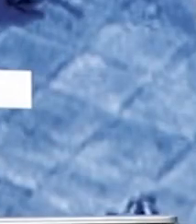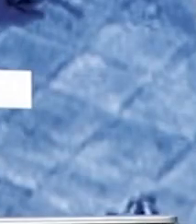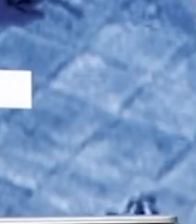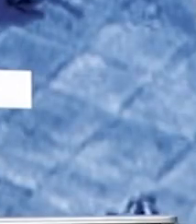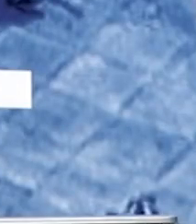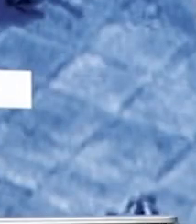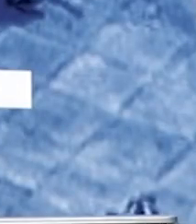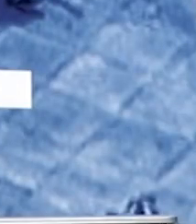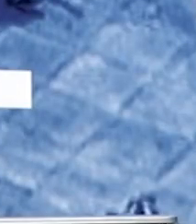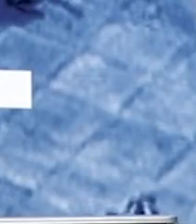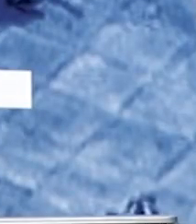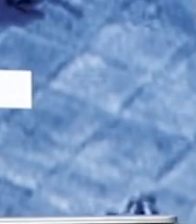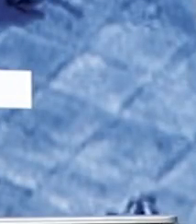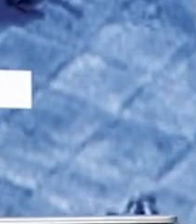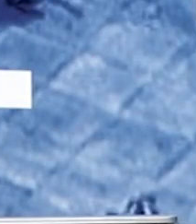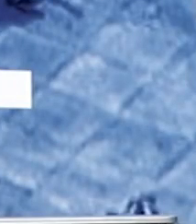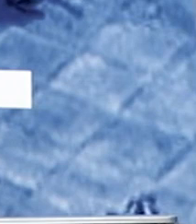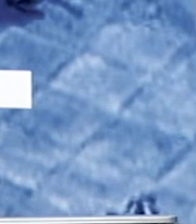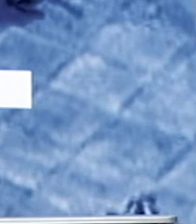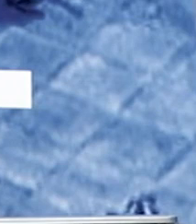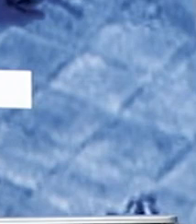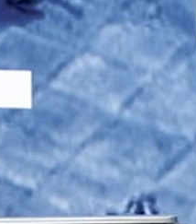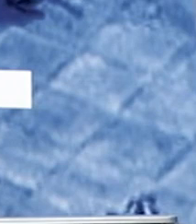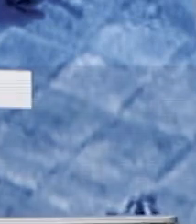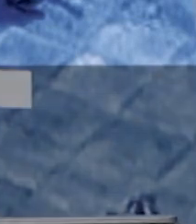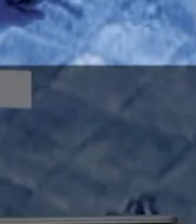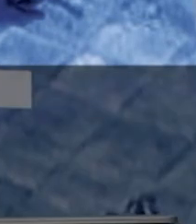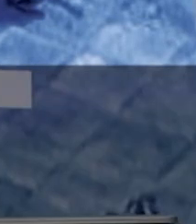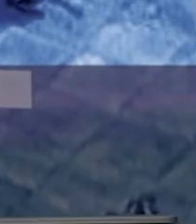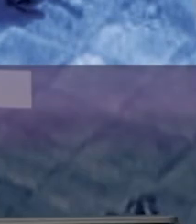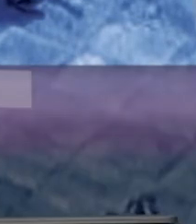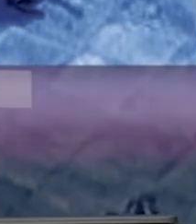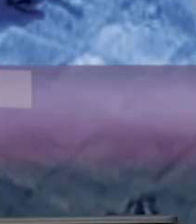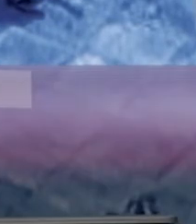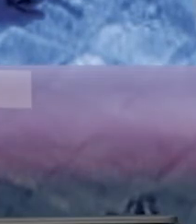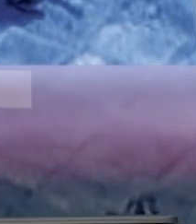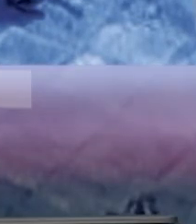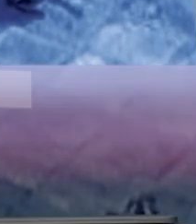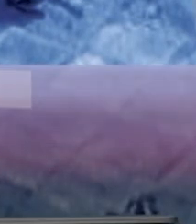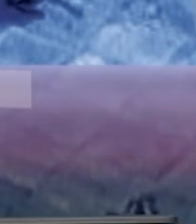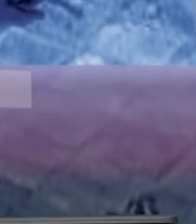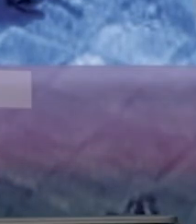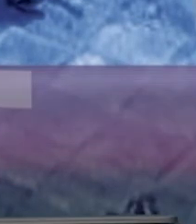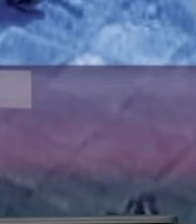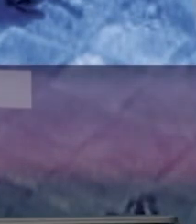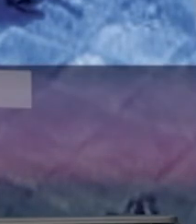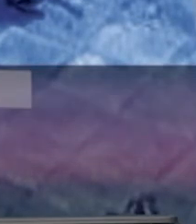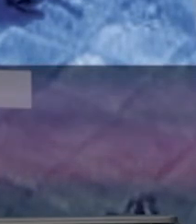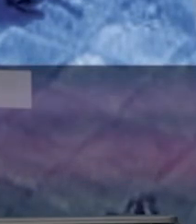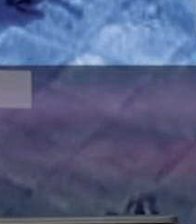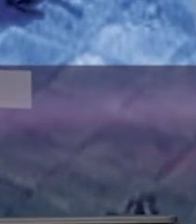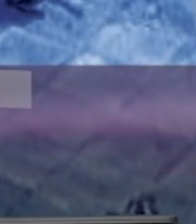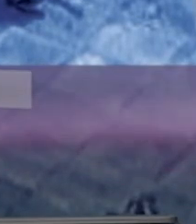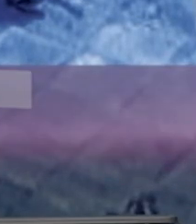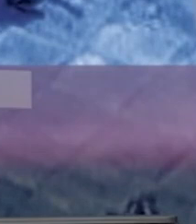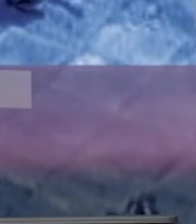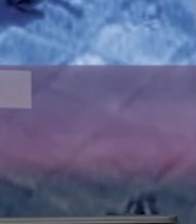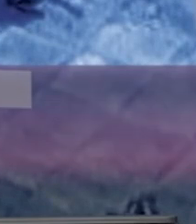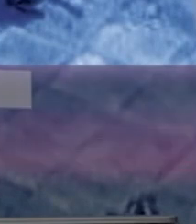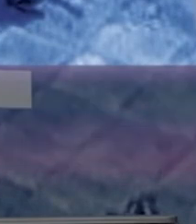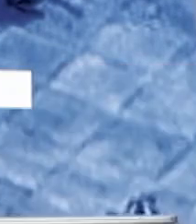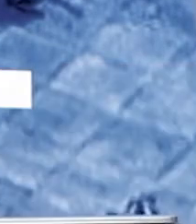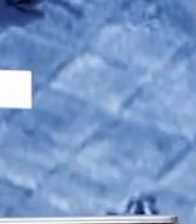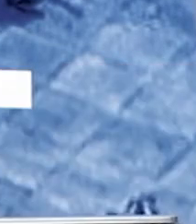Hola, ¿qué tal? En este 2021, Costa Rica y el mundo sigue sobreviviendo a los estragos de la pandemia por la COVID-19.